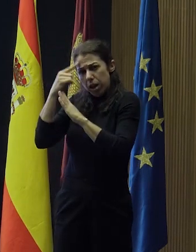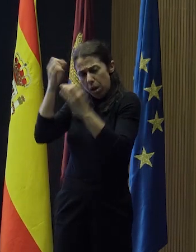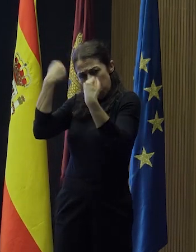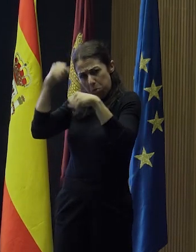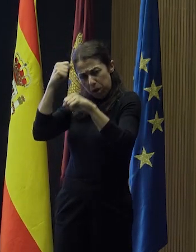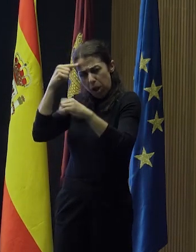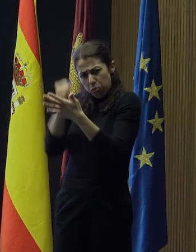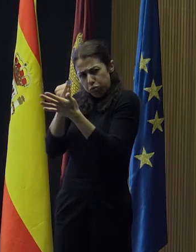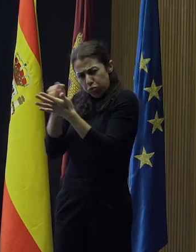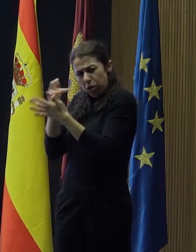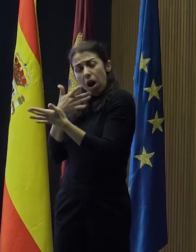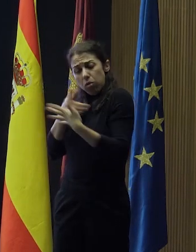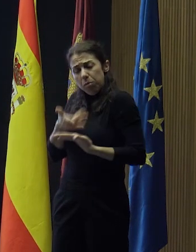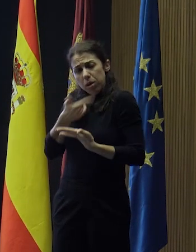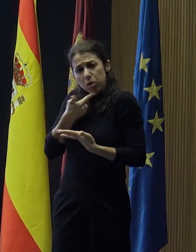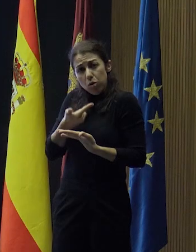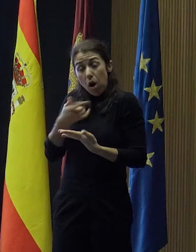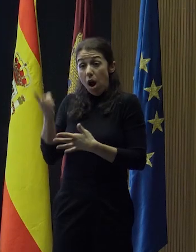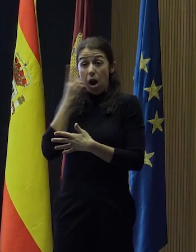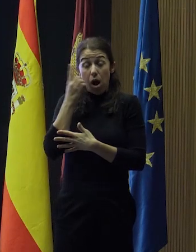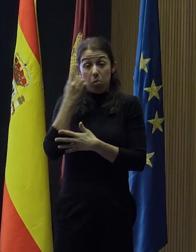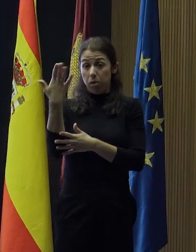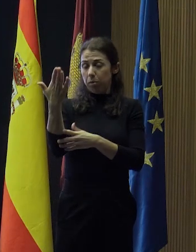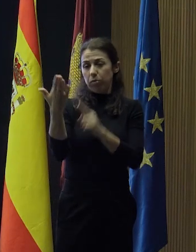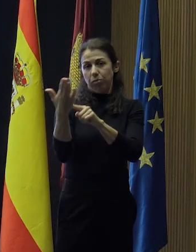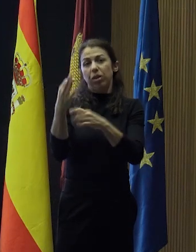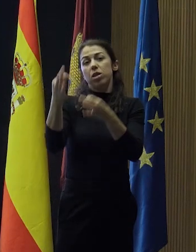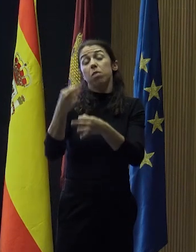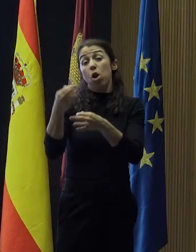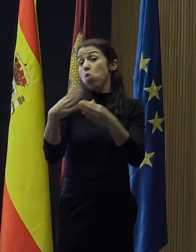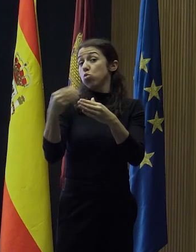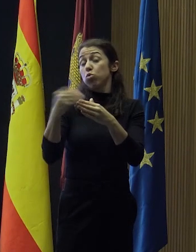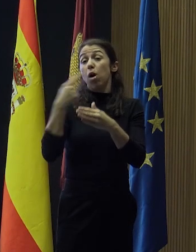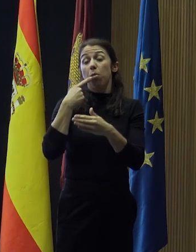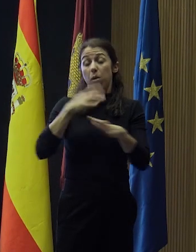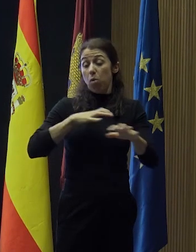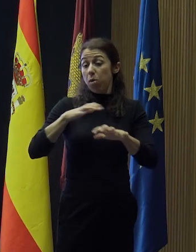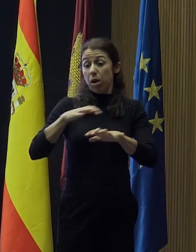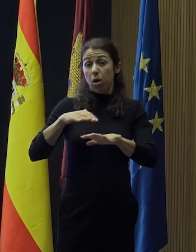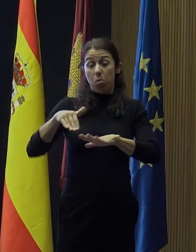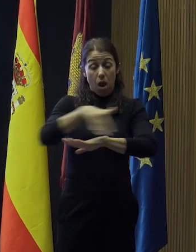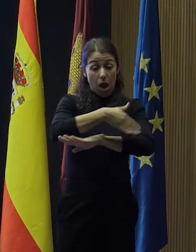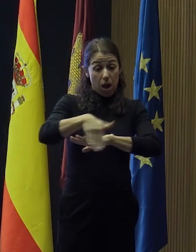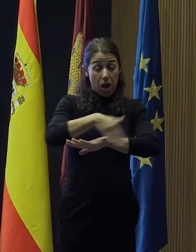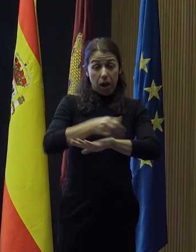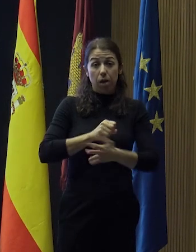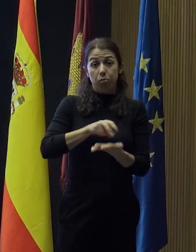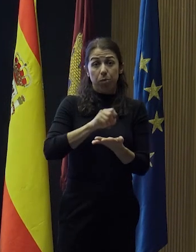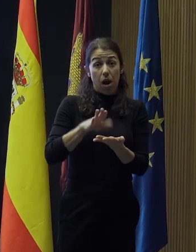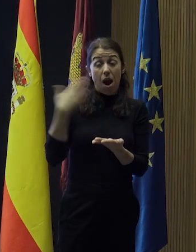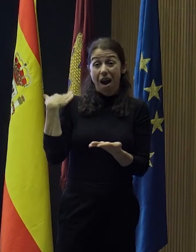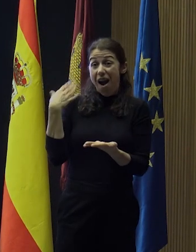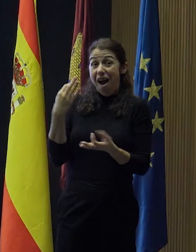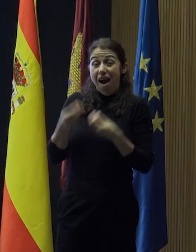memoria. Actualmente todos llevamos el móvil en la mano y lo utilizamos para movernos por cualquier calle de Albacete, cuando